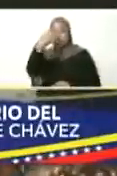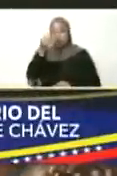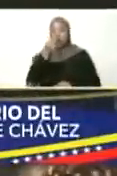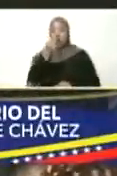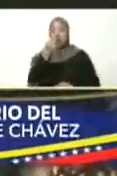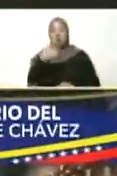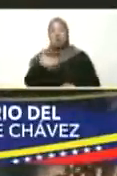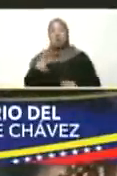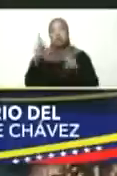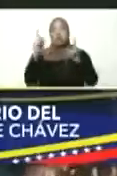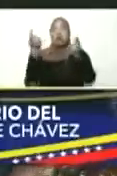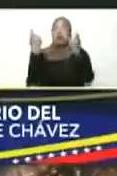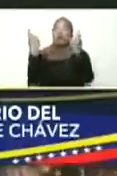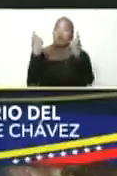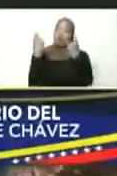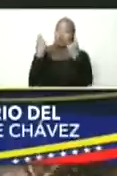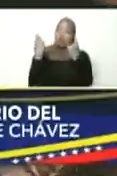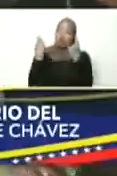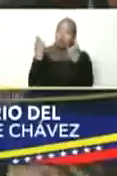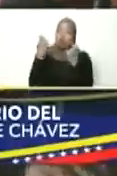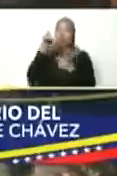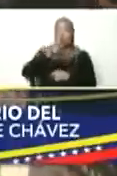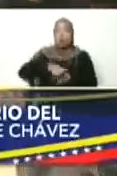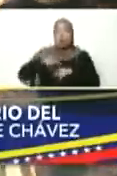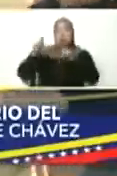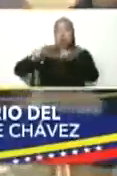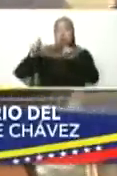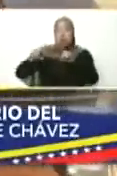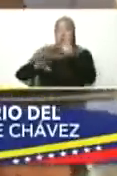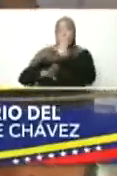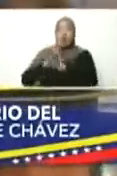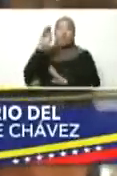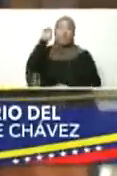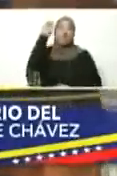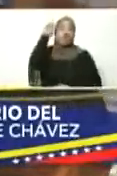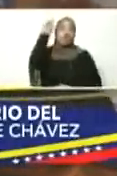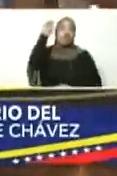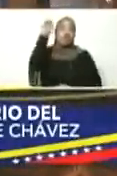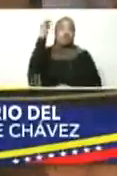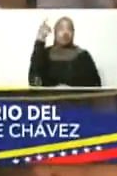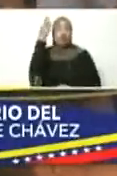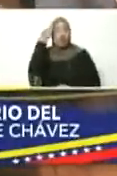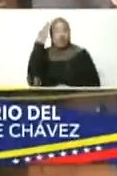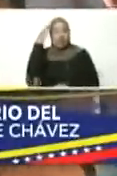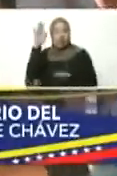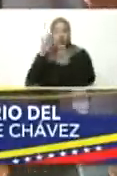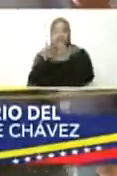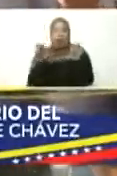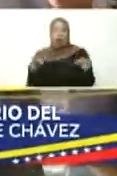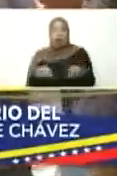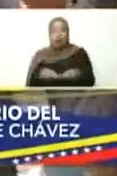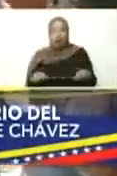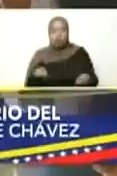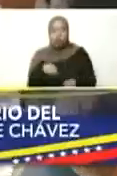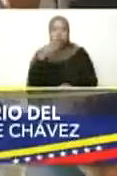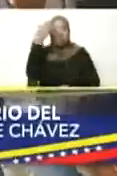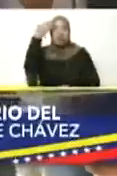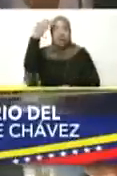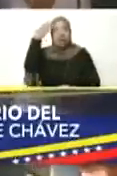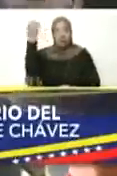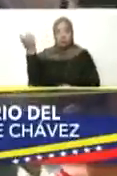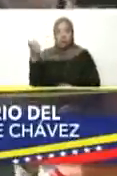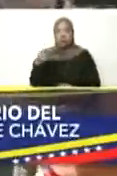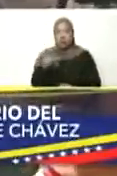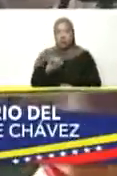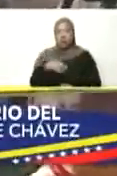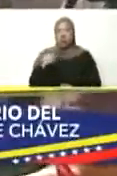tenemos que formar los futuros conductores y conductoras, dirigentes y dirigentes de nuestra revolución.